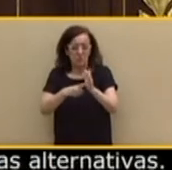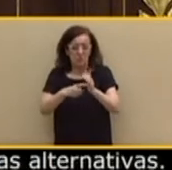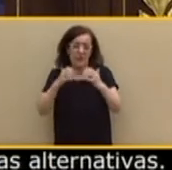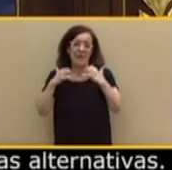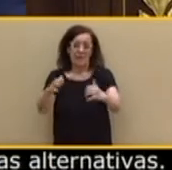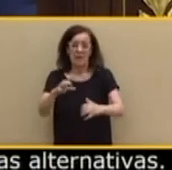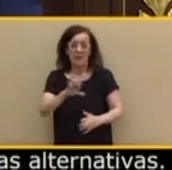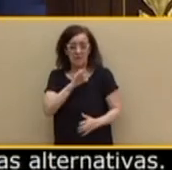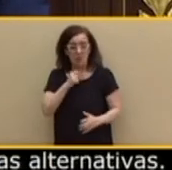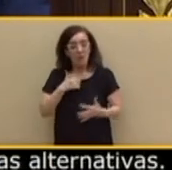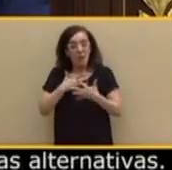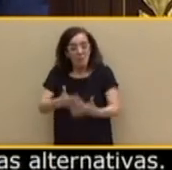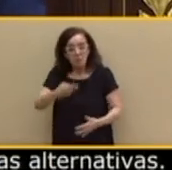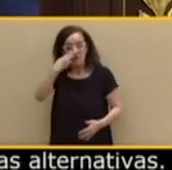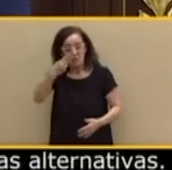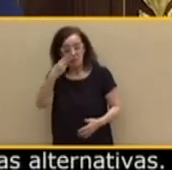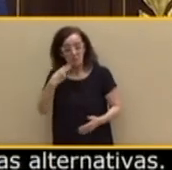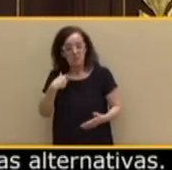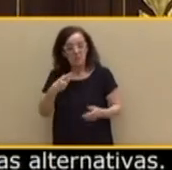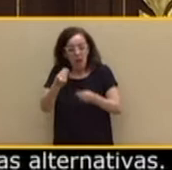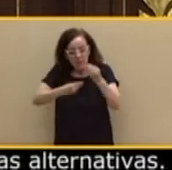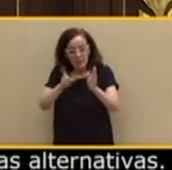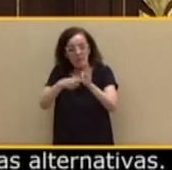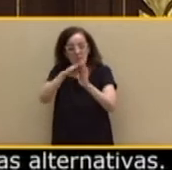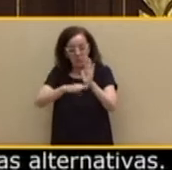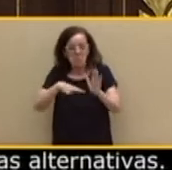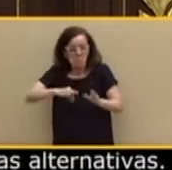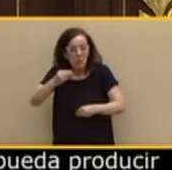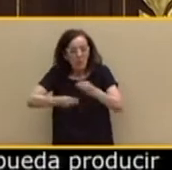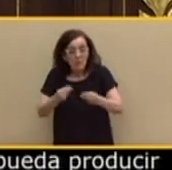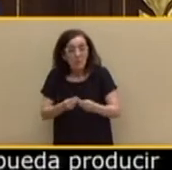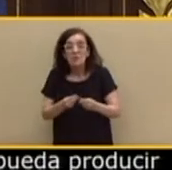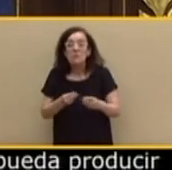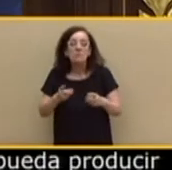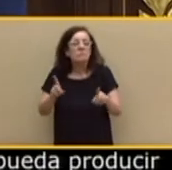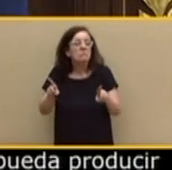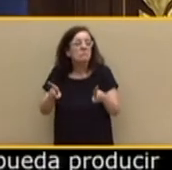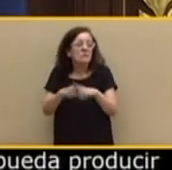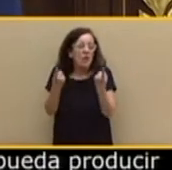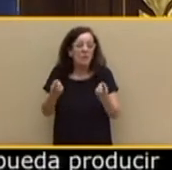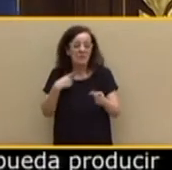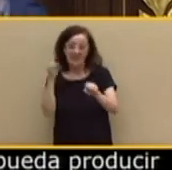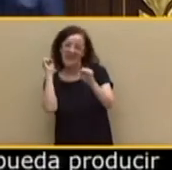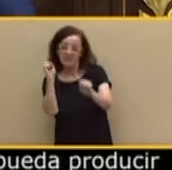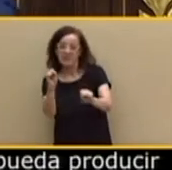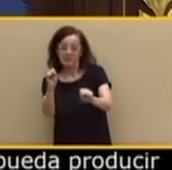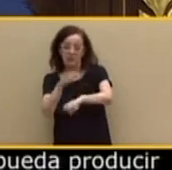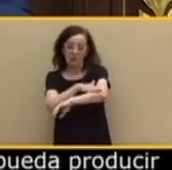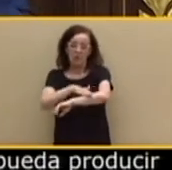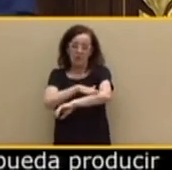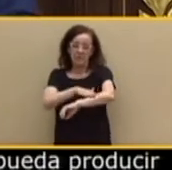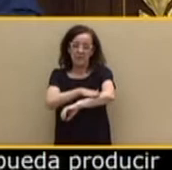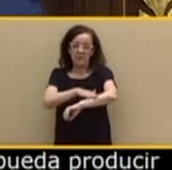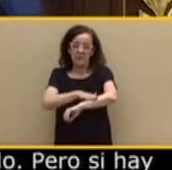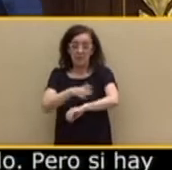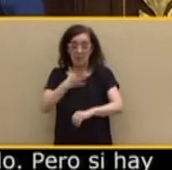voluntad y el interés de impulsar algunas leyes claro que lo podemos hacer a pesar del rechazo insisto del gobierno y muchas partes de su